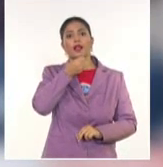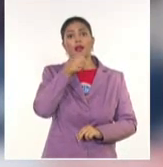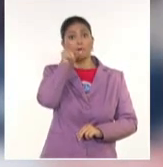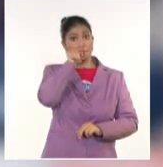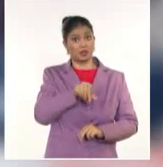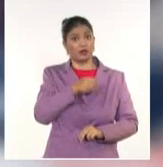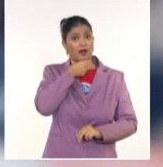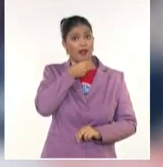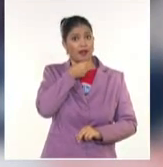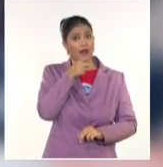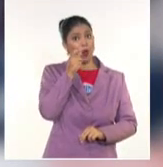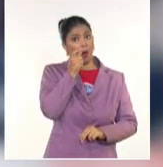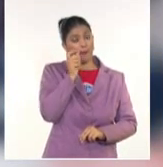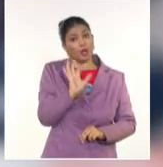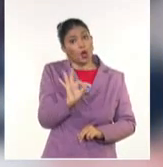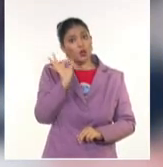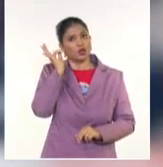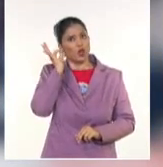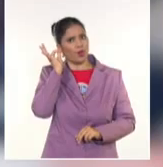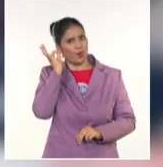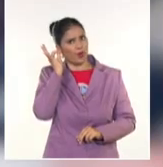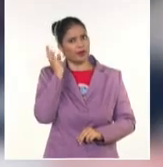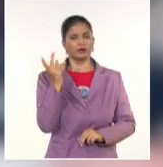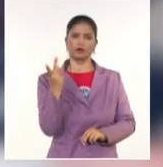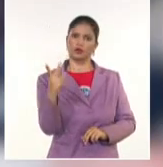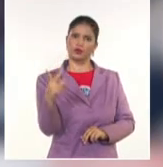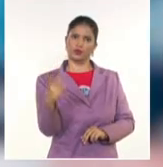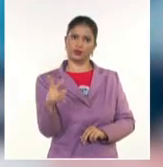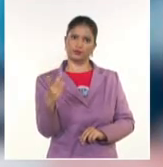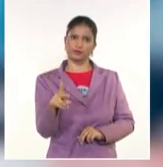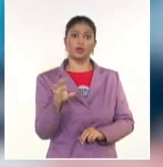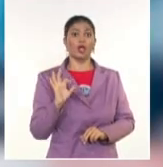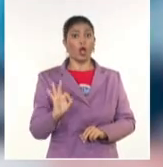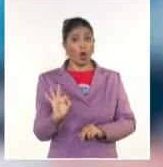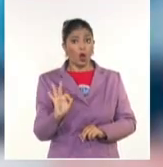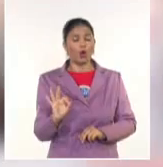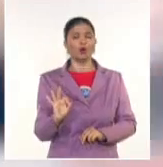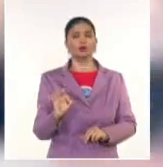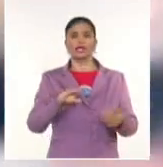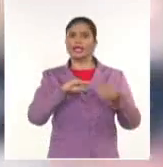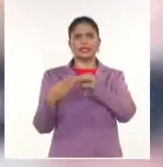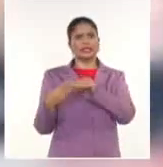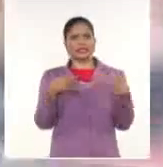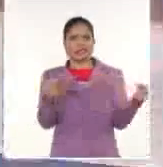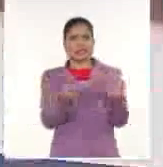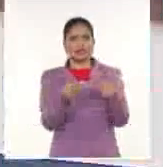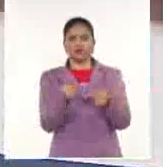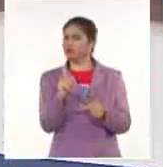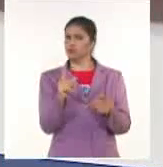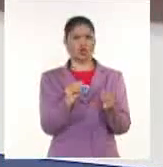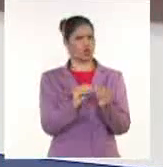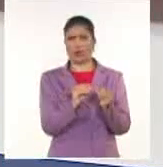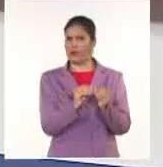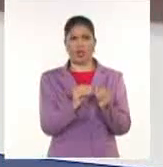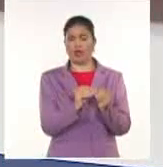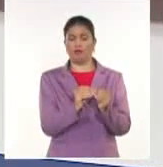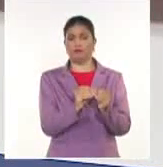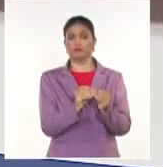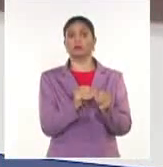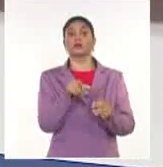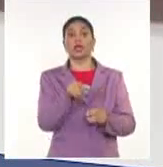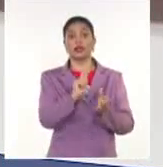turno para hablar a no ser que se produzca algún acalorado intercambio ni Trump ni Harris podrán llevar notas